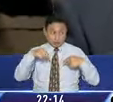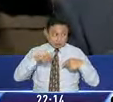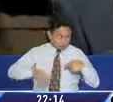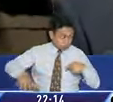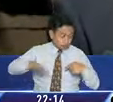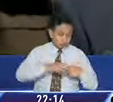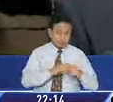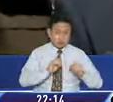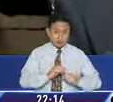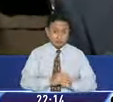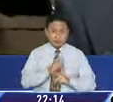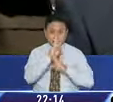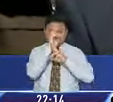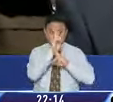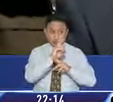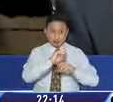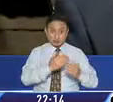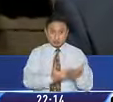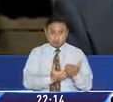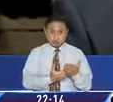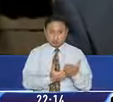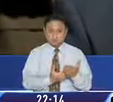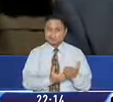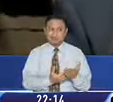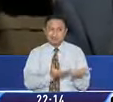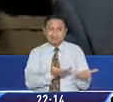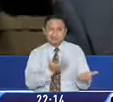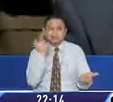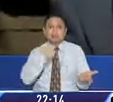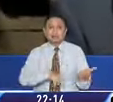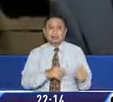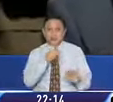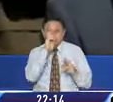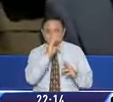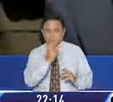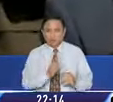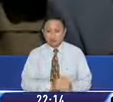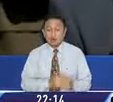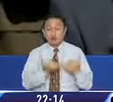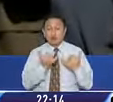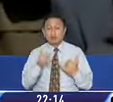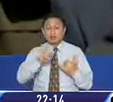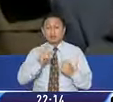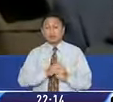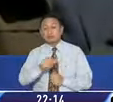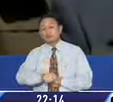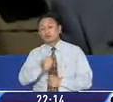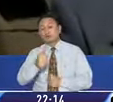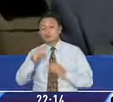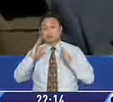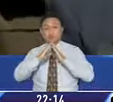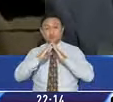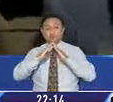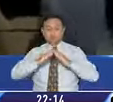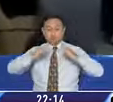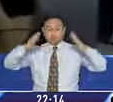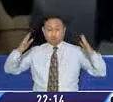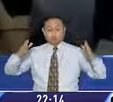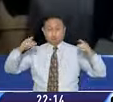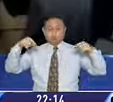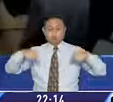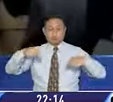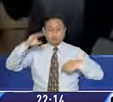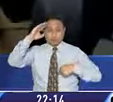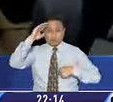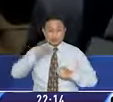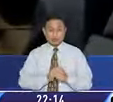territorios, perdieron su modelo de gestión. Eso ya no sirve. Hoy tenemos que hablar de cuarteles intermedios, en donde efectivamente tengamos el posicionamiento de